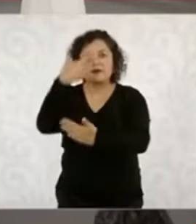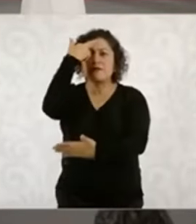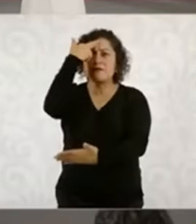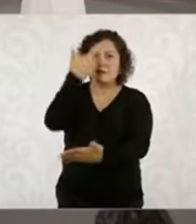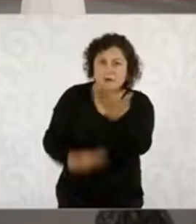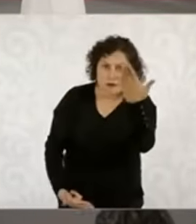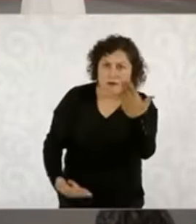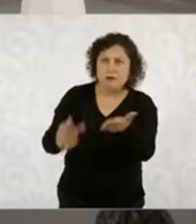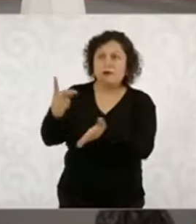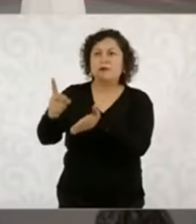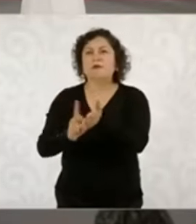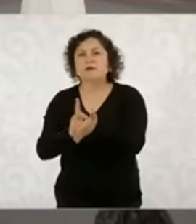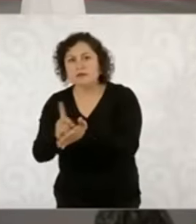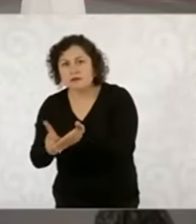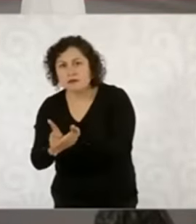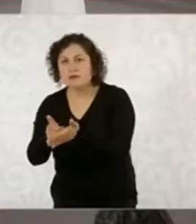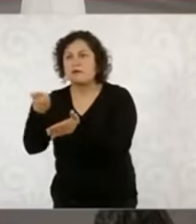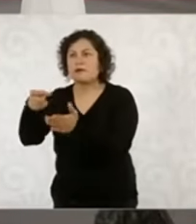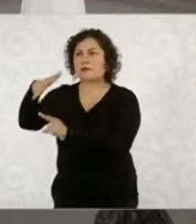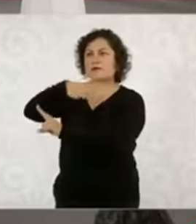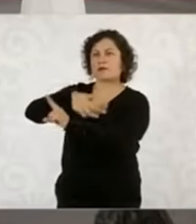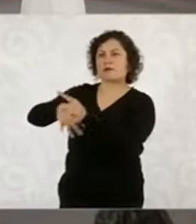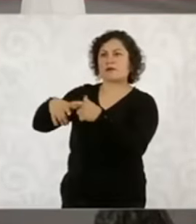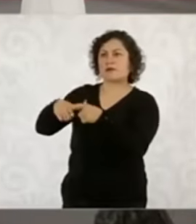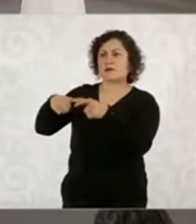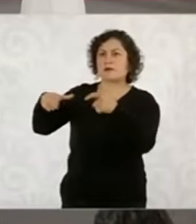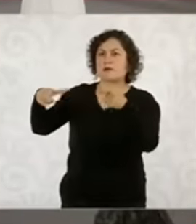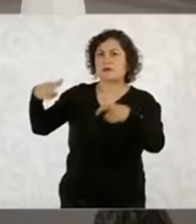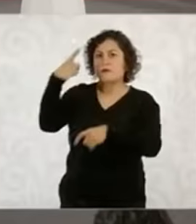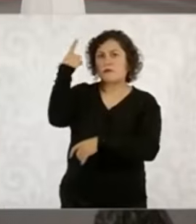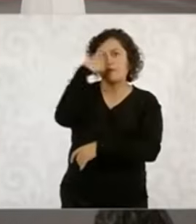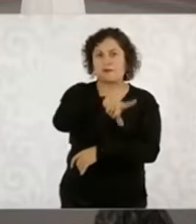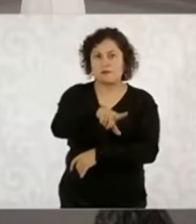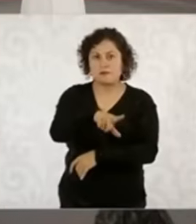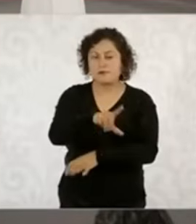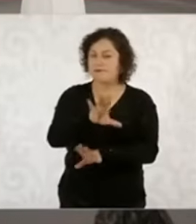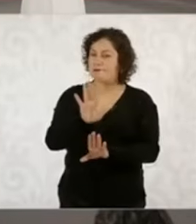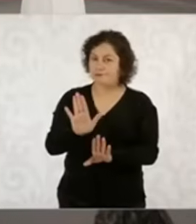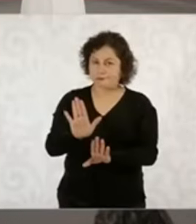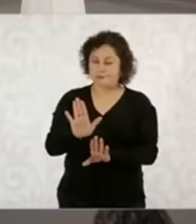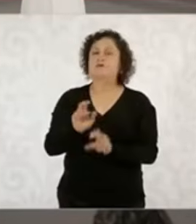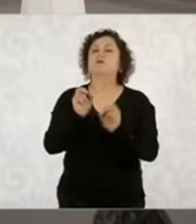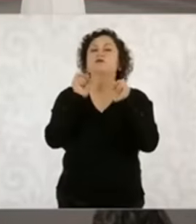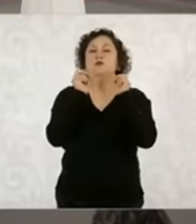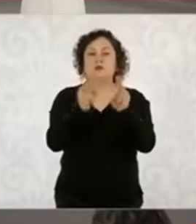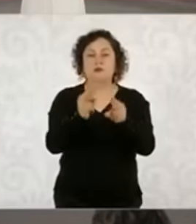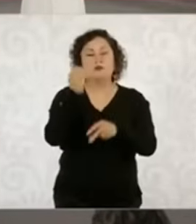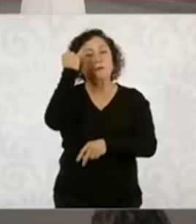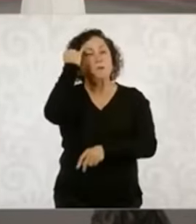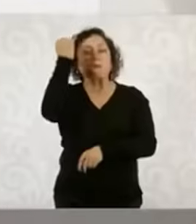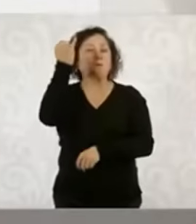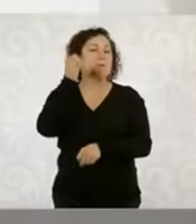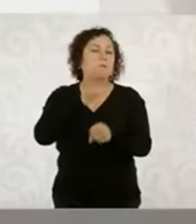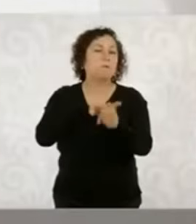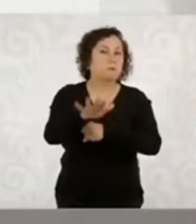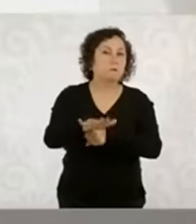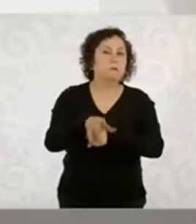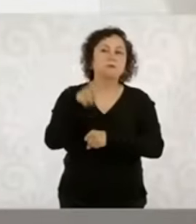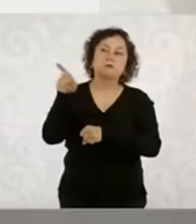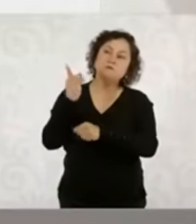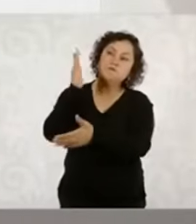muy mal aspecto para las ciudades. La idea es empezar a